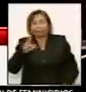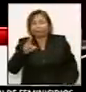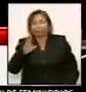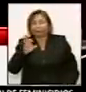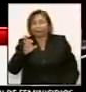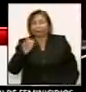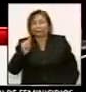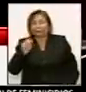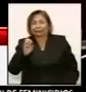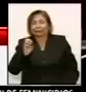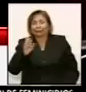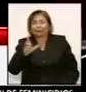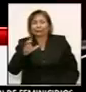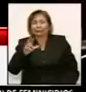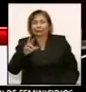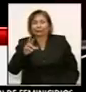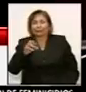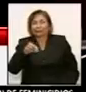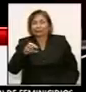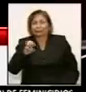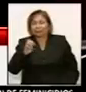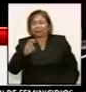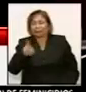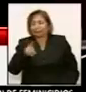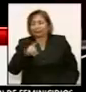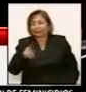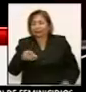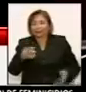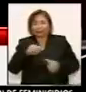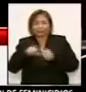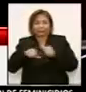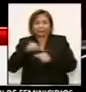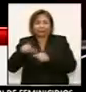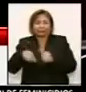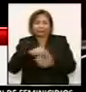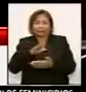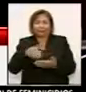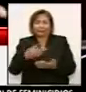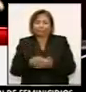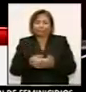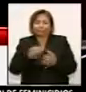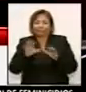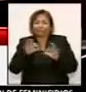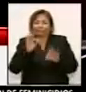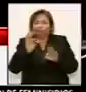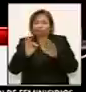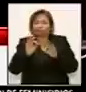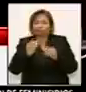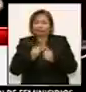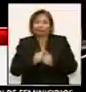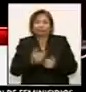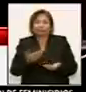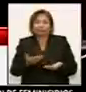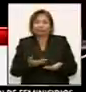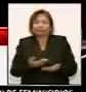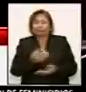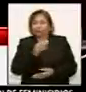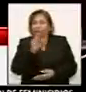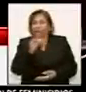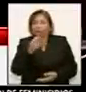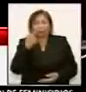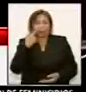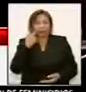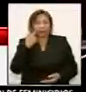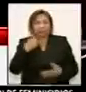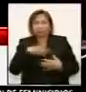Rafael Vela, que el señor Domingo Pérez, que todo el equipo de estos hayan estado enterrados de esto. Ellos han encontrado probablemente esa situación, porque el mismo señor